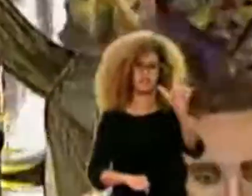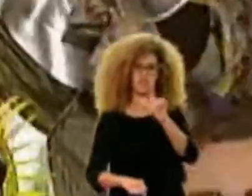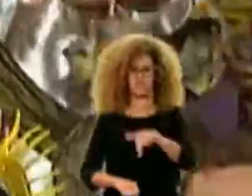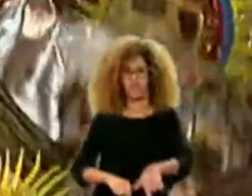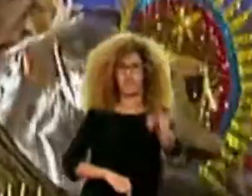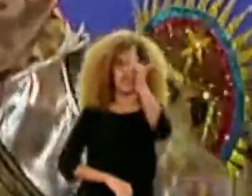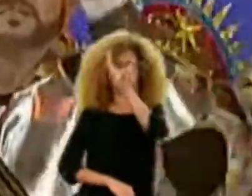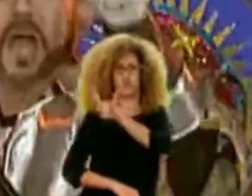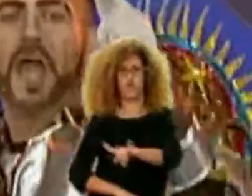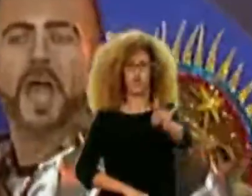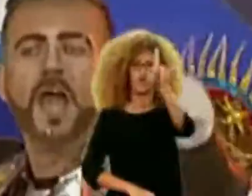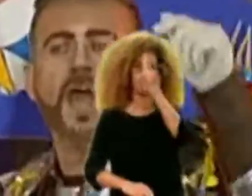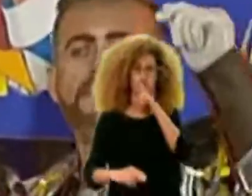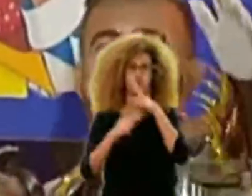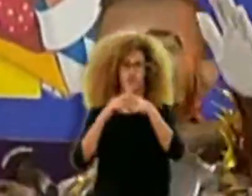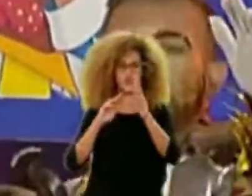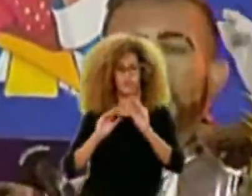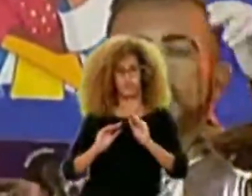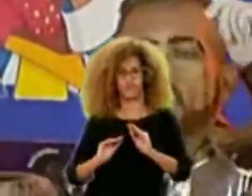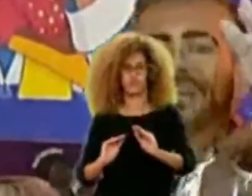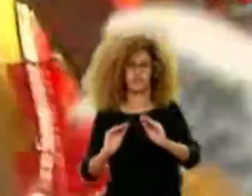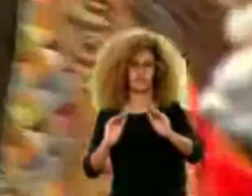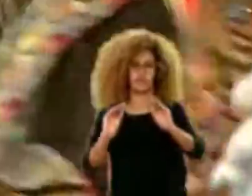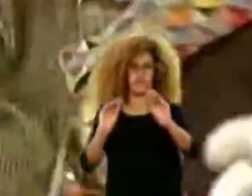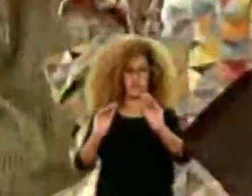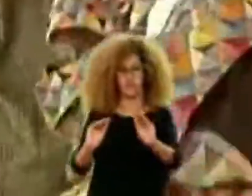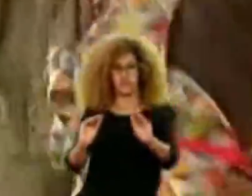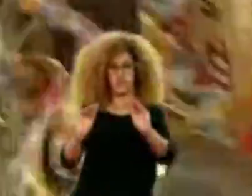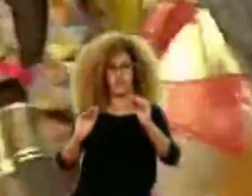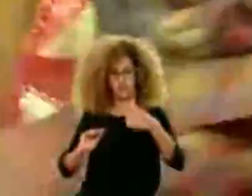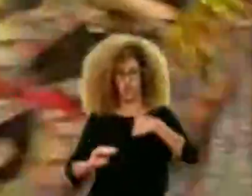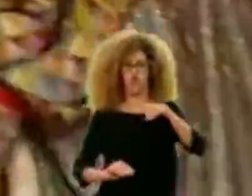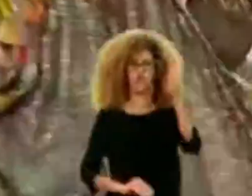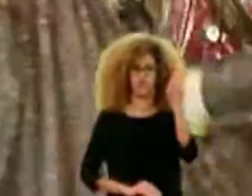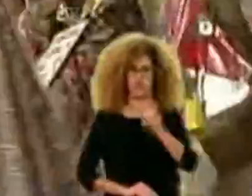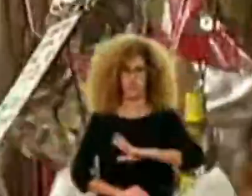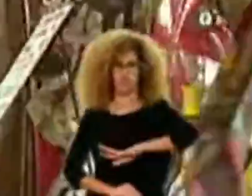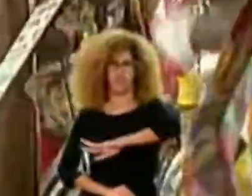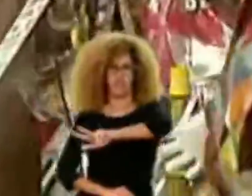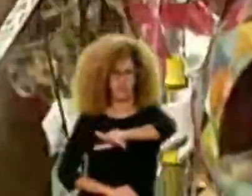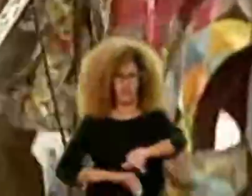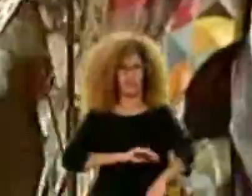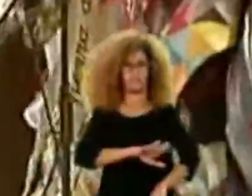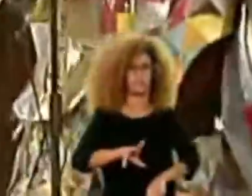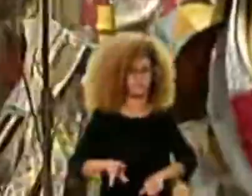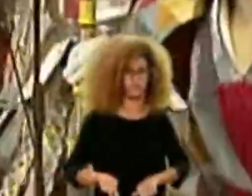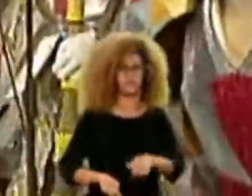Canarias es tu nombre. Te vengo a saquear,